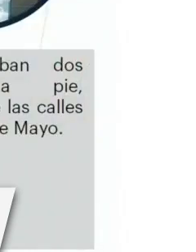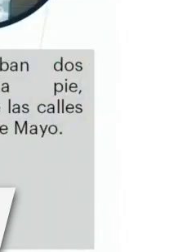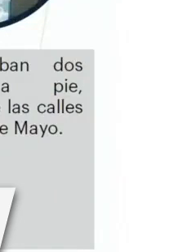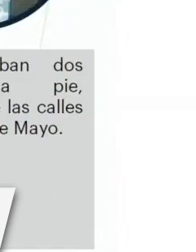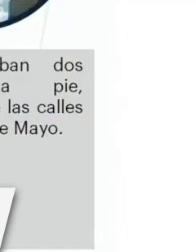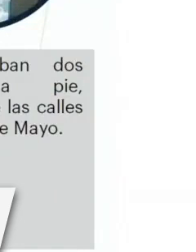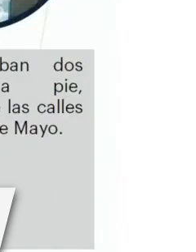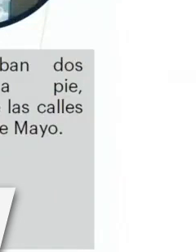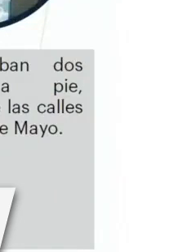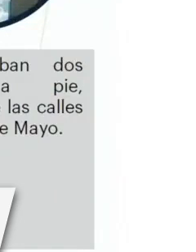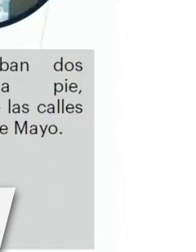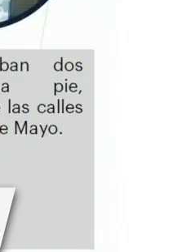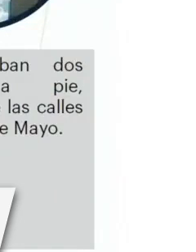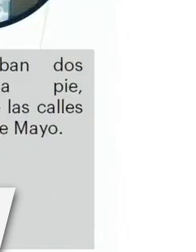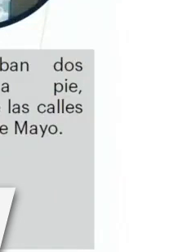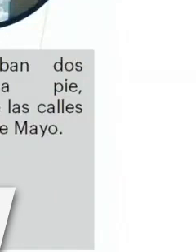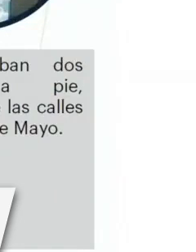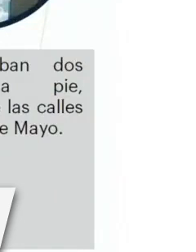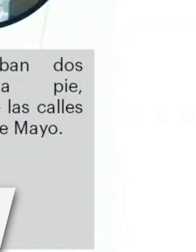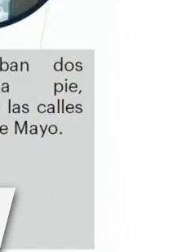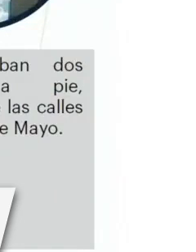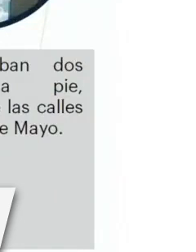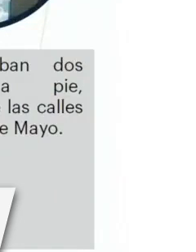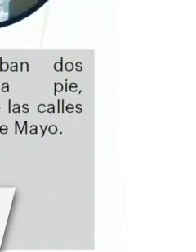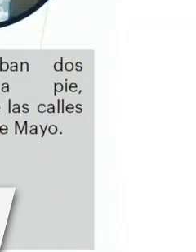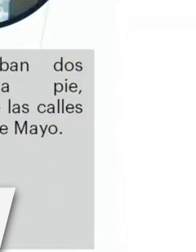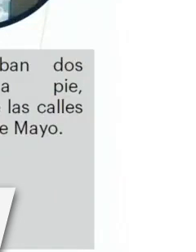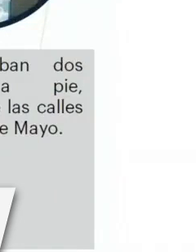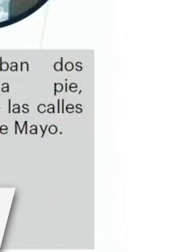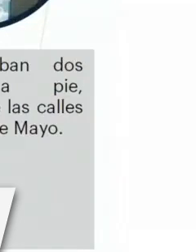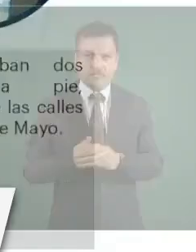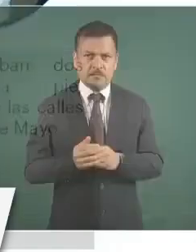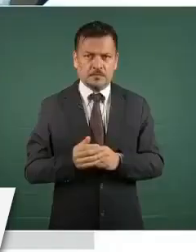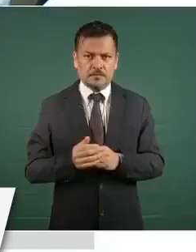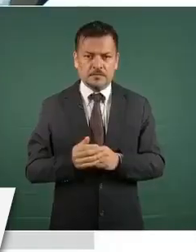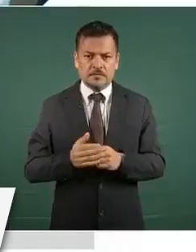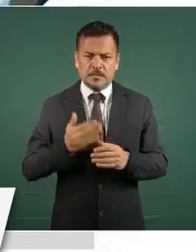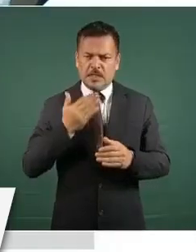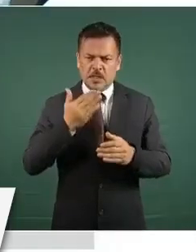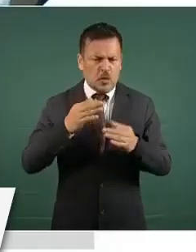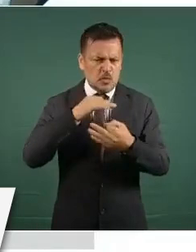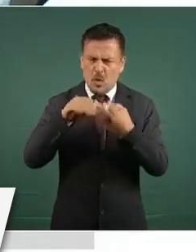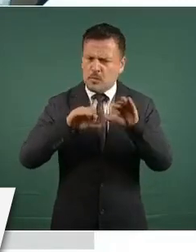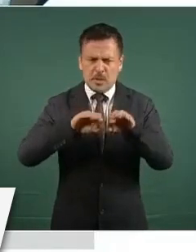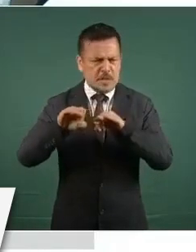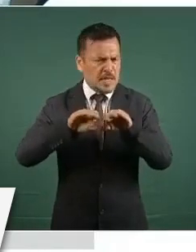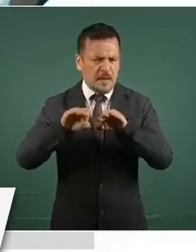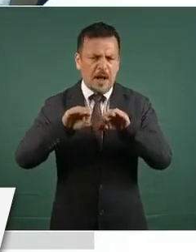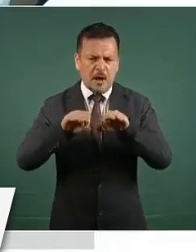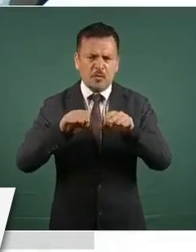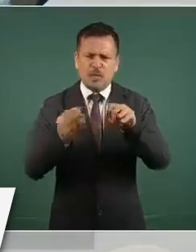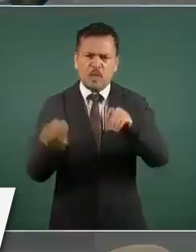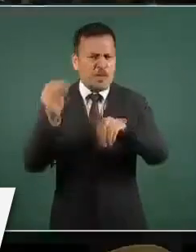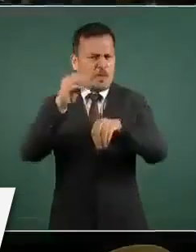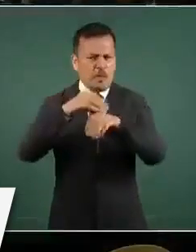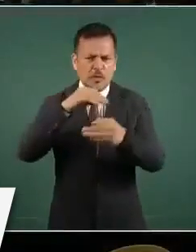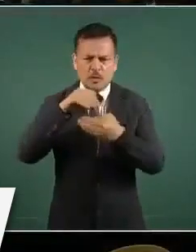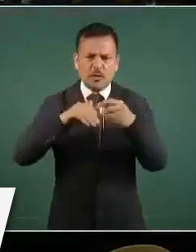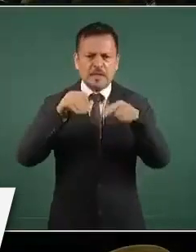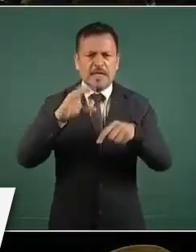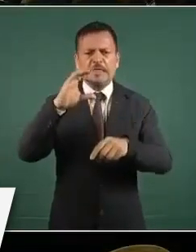y vamos a hacer un trabajo aún más coordinado para poder poner este centro